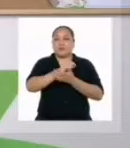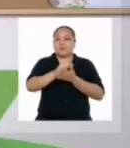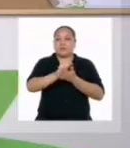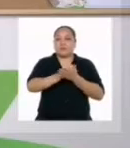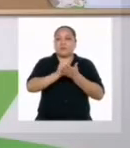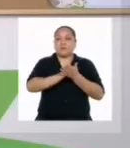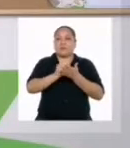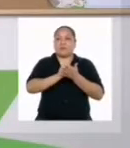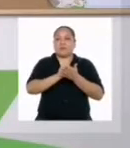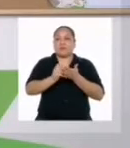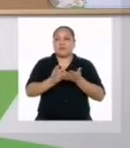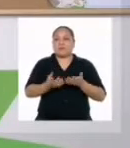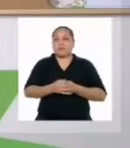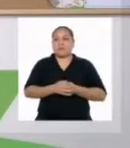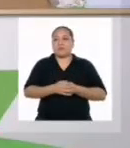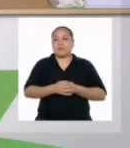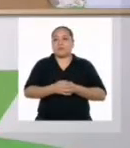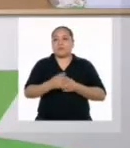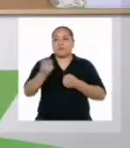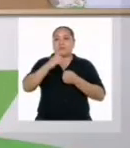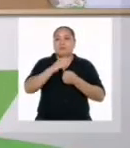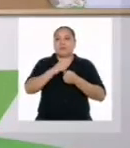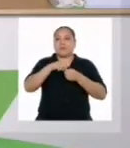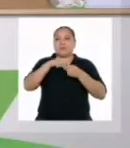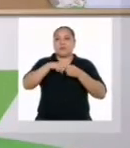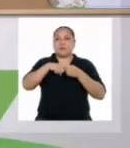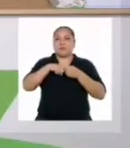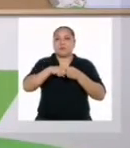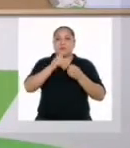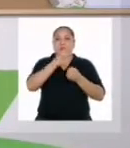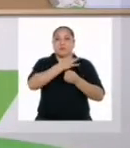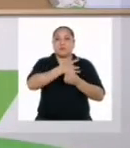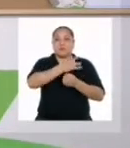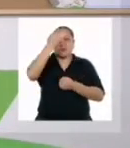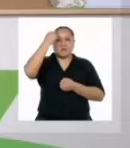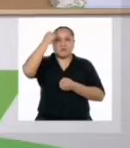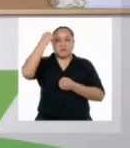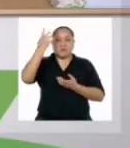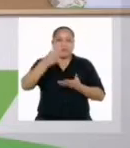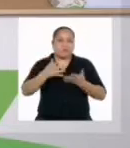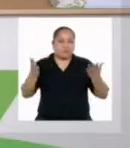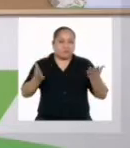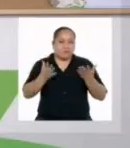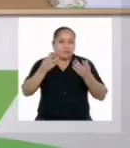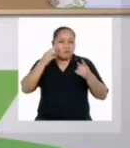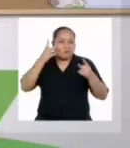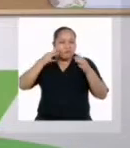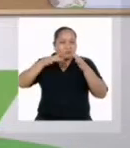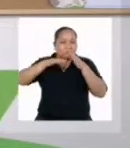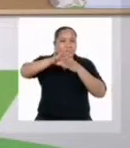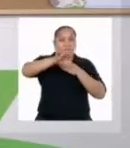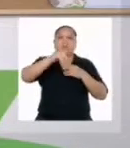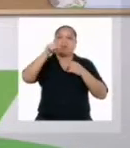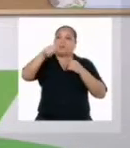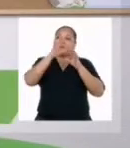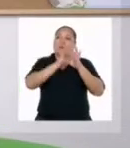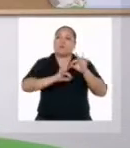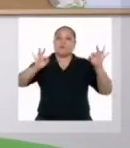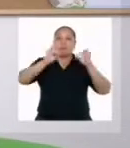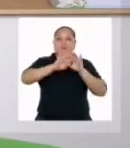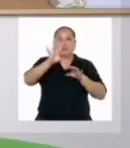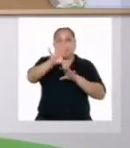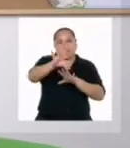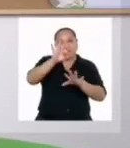Escribir implica sentir, pensar, evocar y proyectarse. Por eso es muy importante